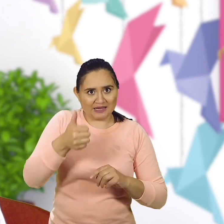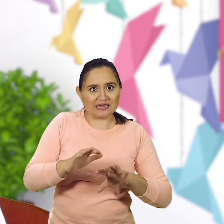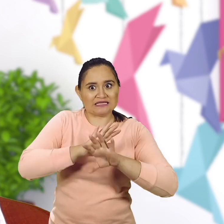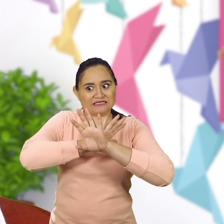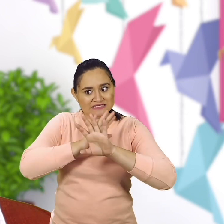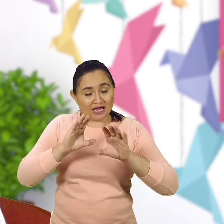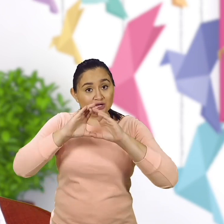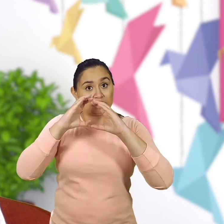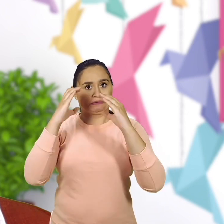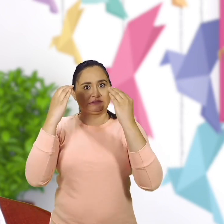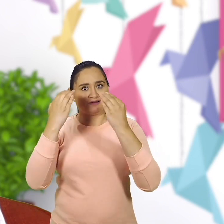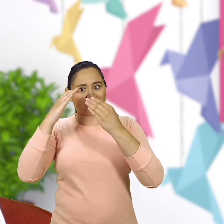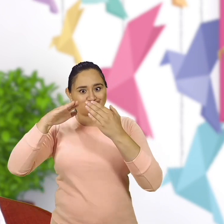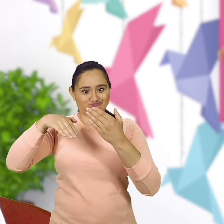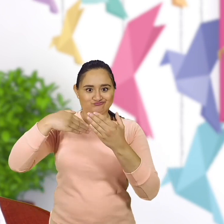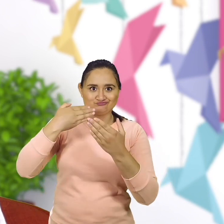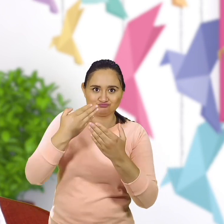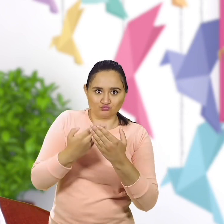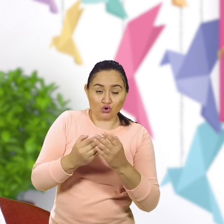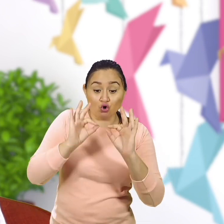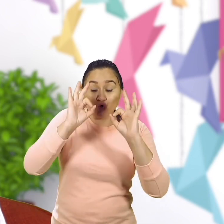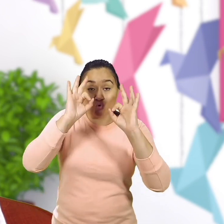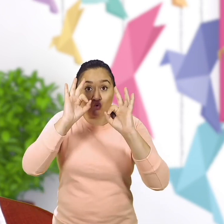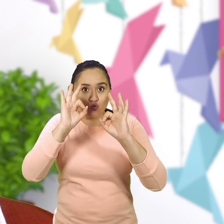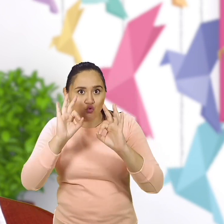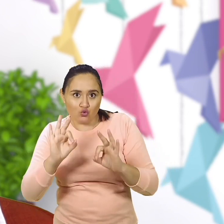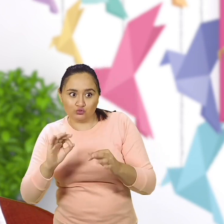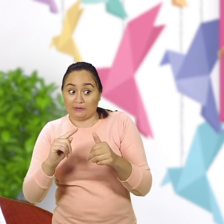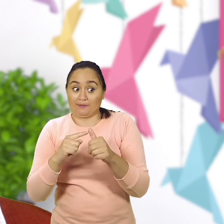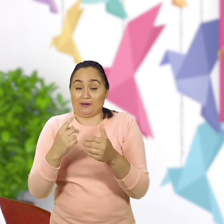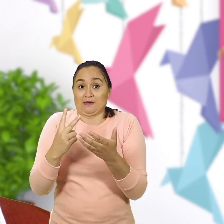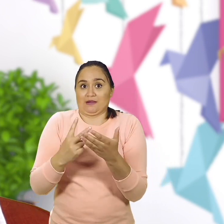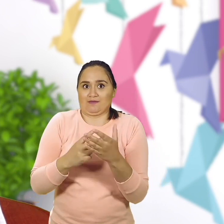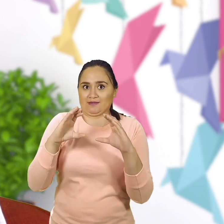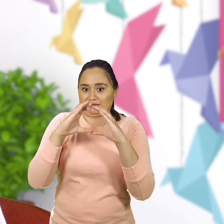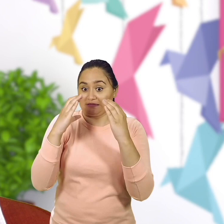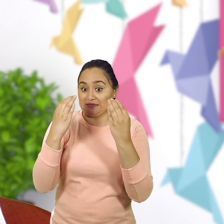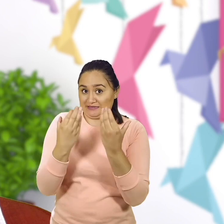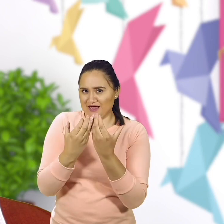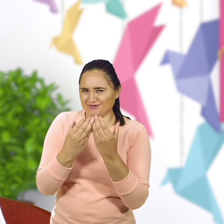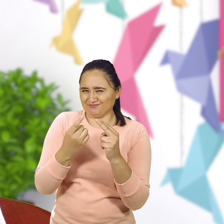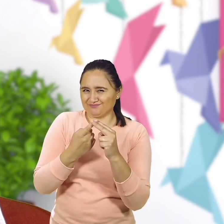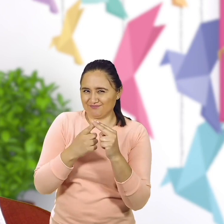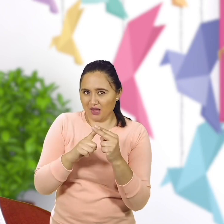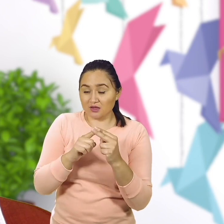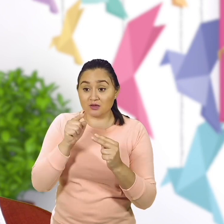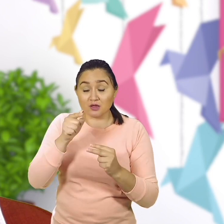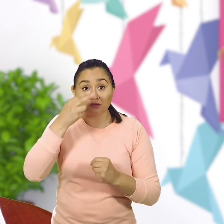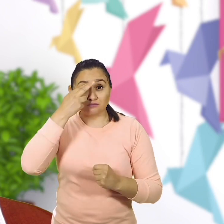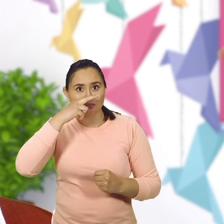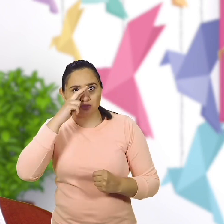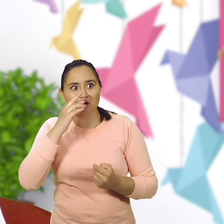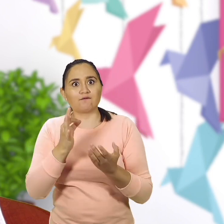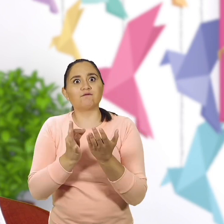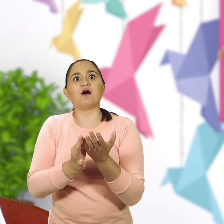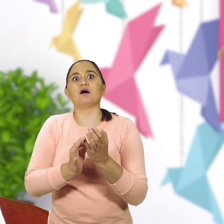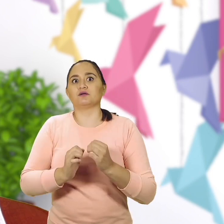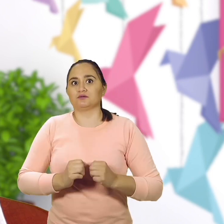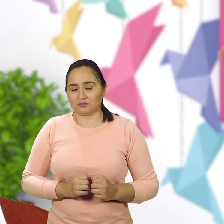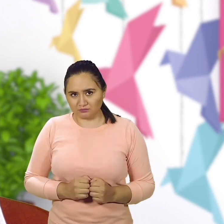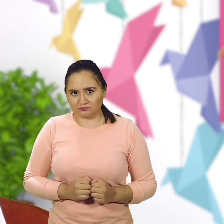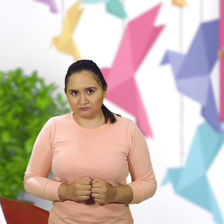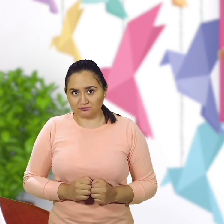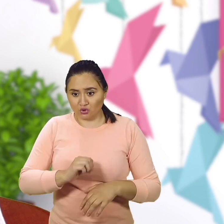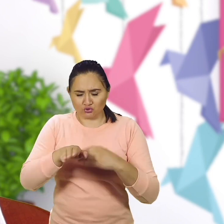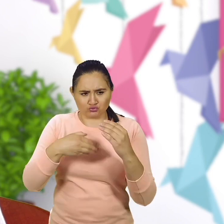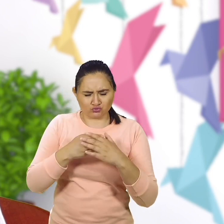no resultaron como Bruno había planeado, porque, extrañamente y por primera vez desde que había empezado las clases, Miguel